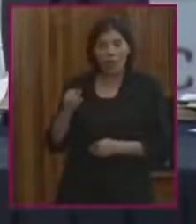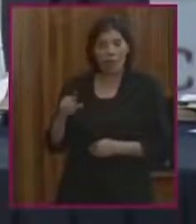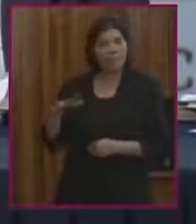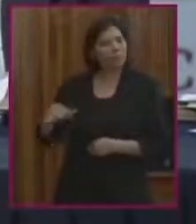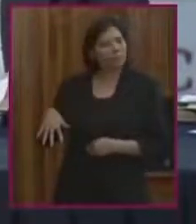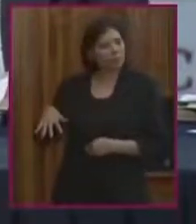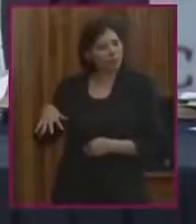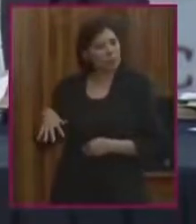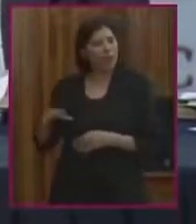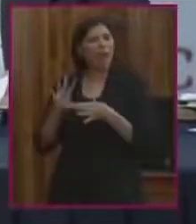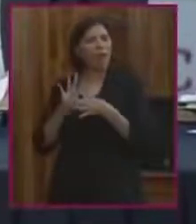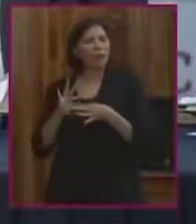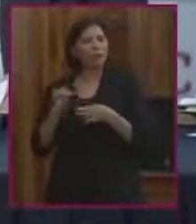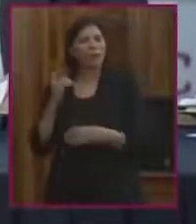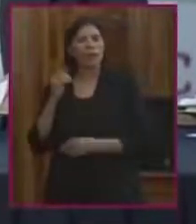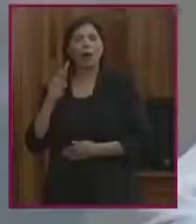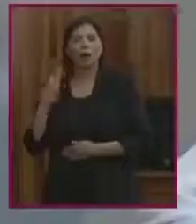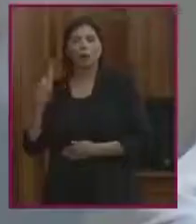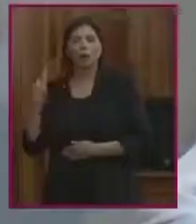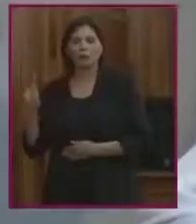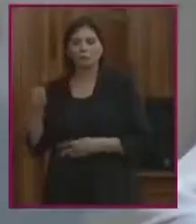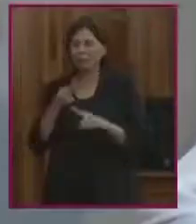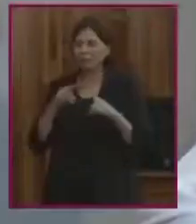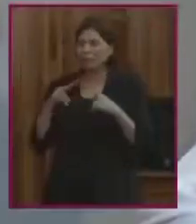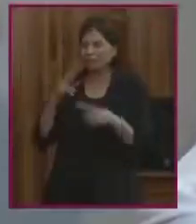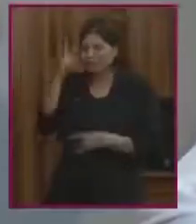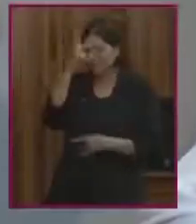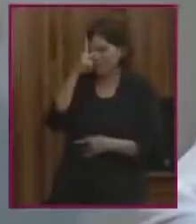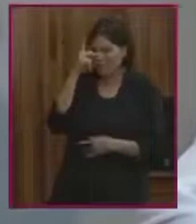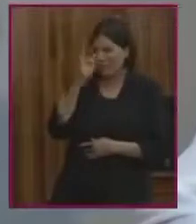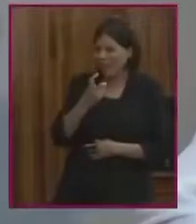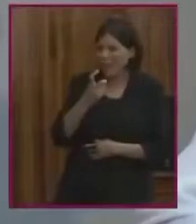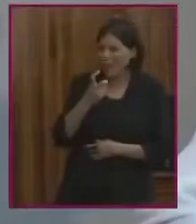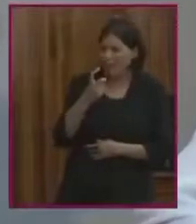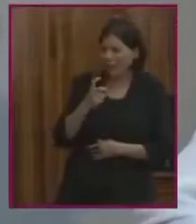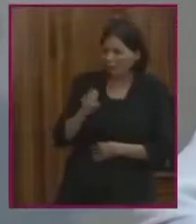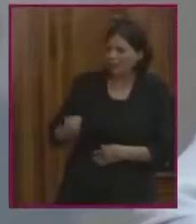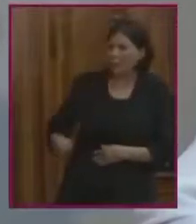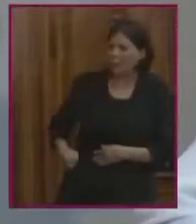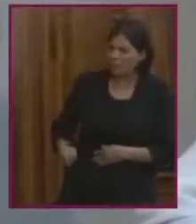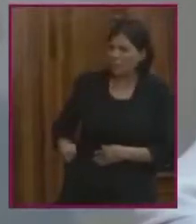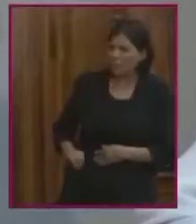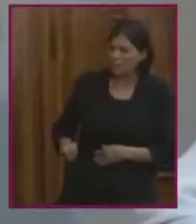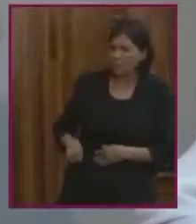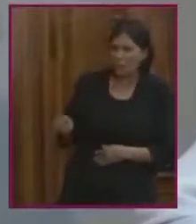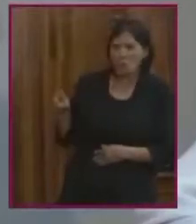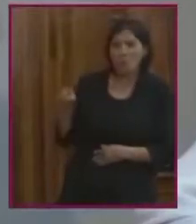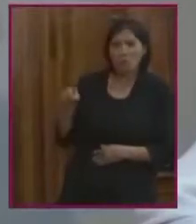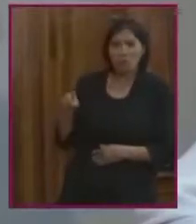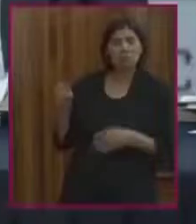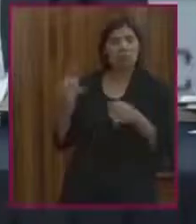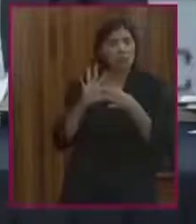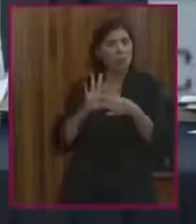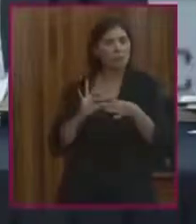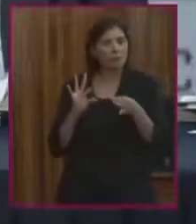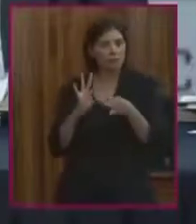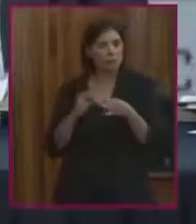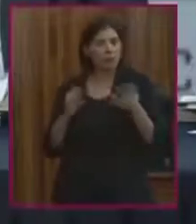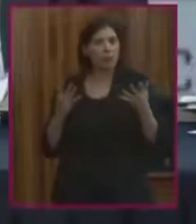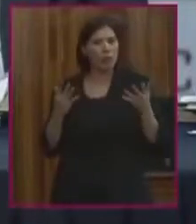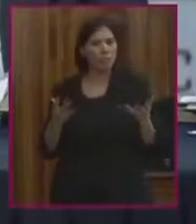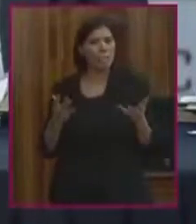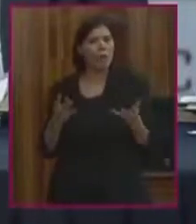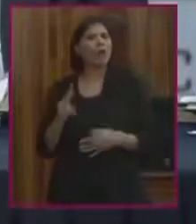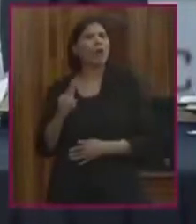momento, desde una perspectiva psicológica, me pareció muy interesante todo lo que usted mencionó, porque si bien hace un